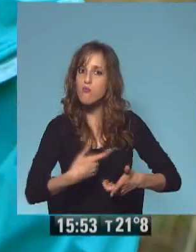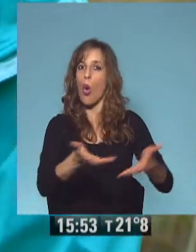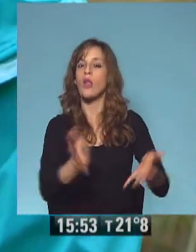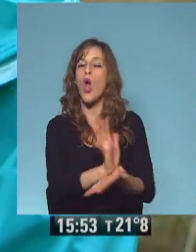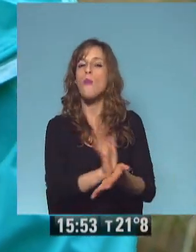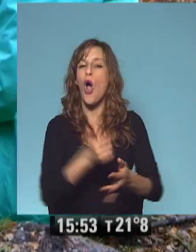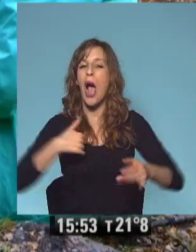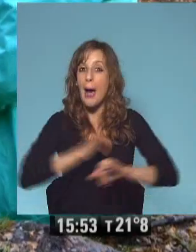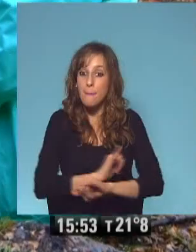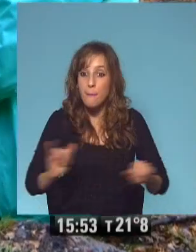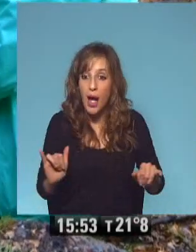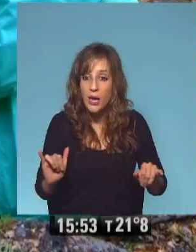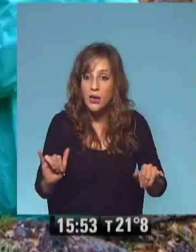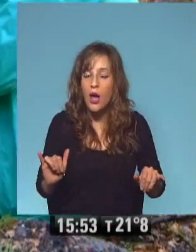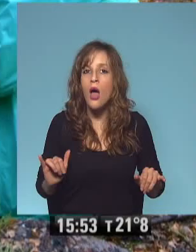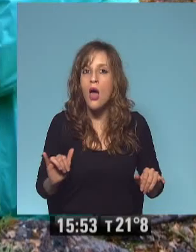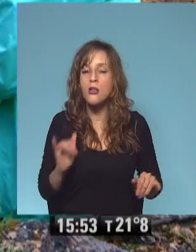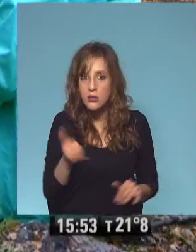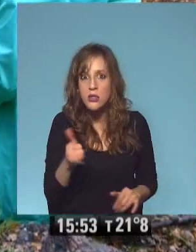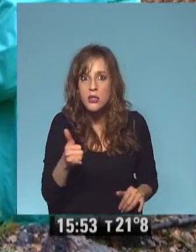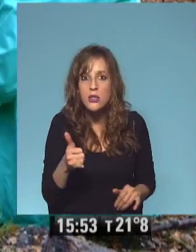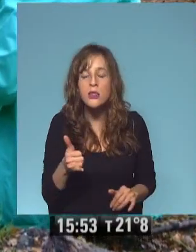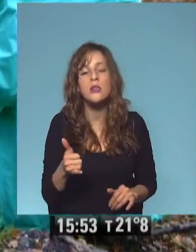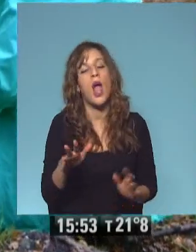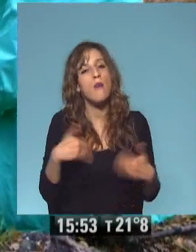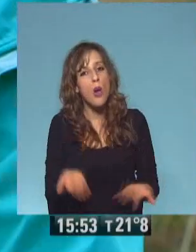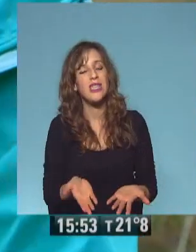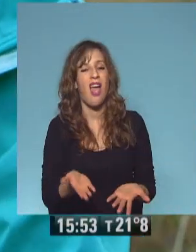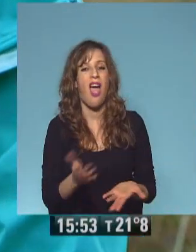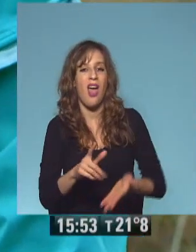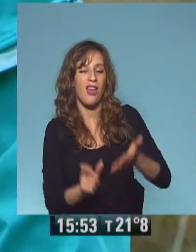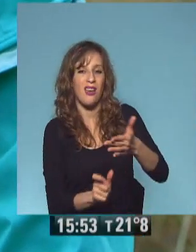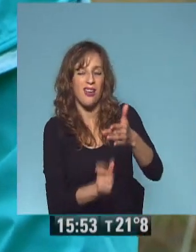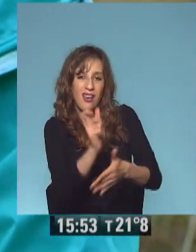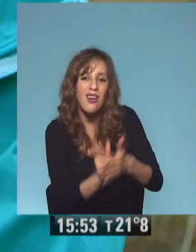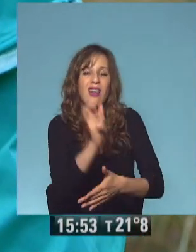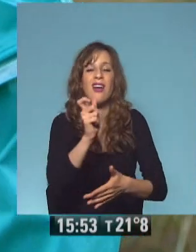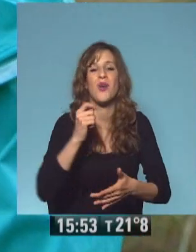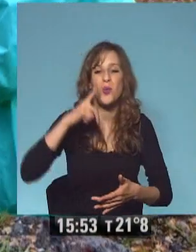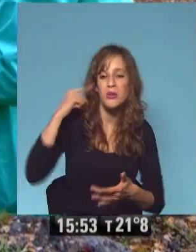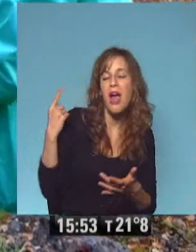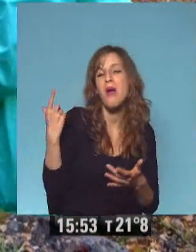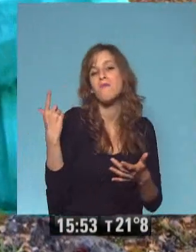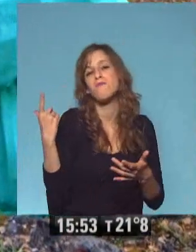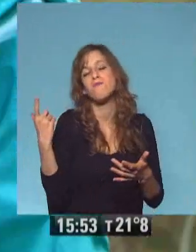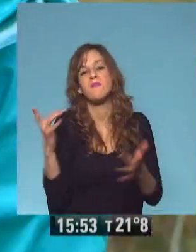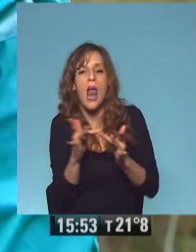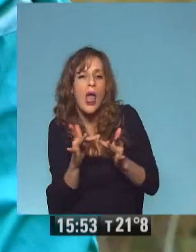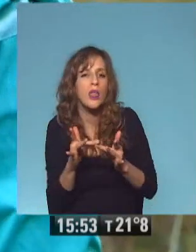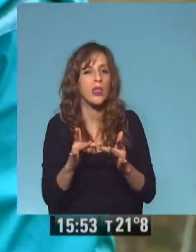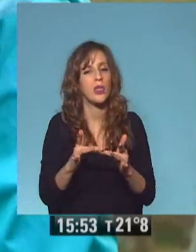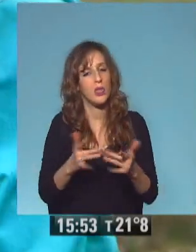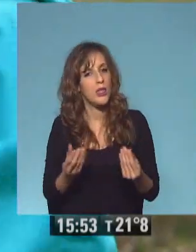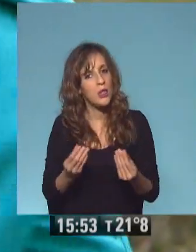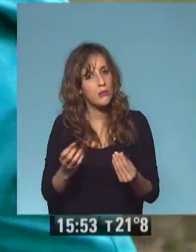Me encanta Me encanta la idea Va a motivar a mucha gente Sí Pusemos las redes sociales Para convocar Es buena Sí, internet funciona Que están en otras manos Conseguir gente Bueno,